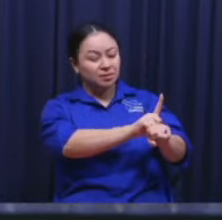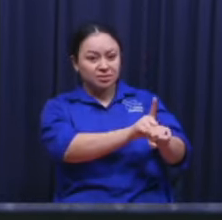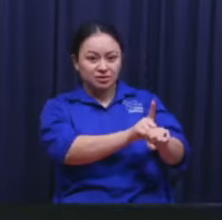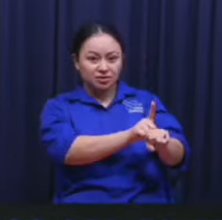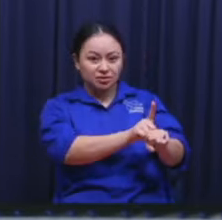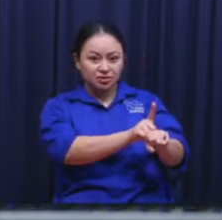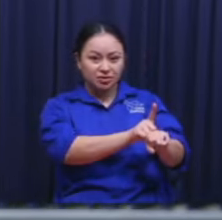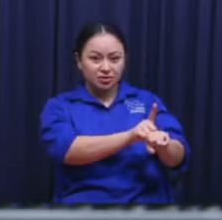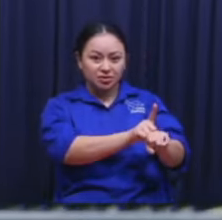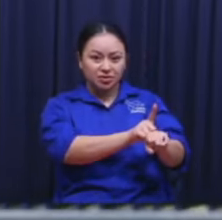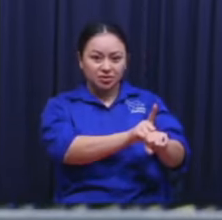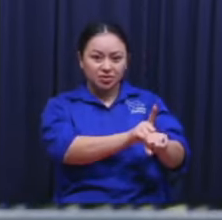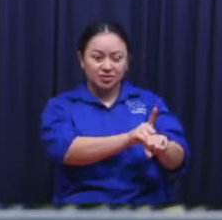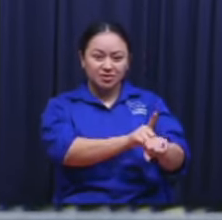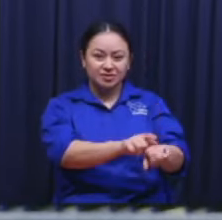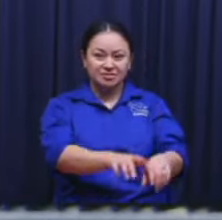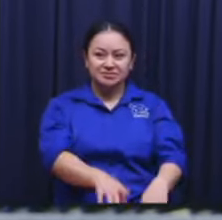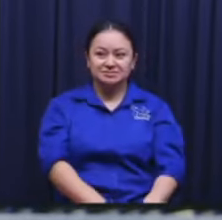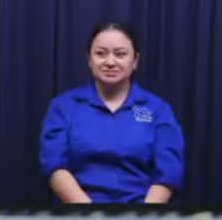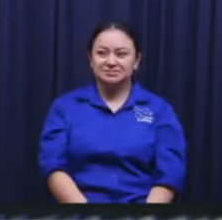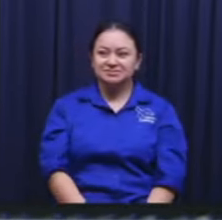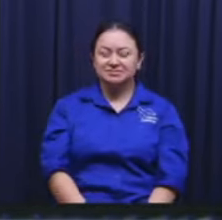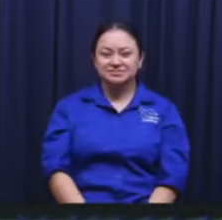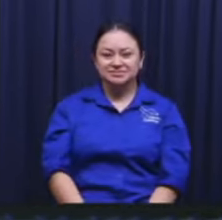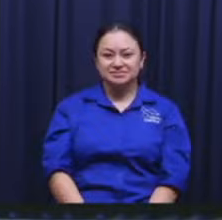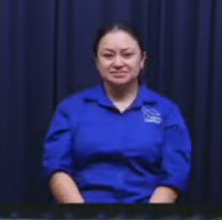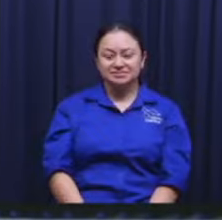Lo invito a almorzar hoy.